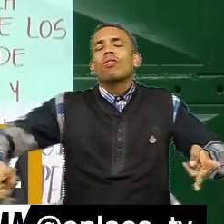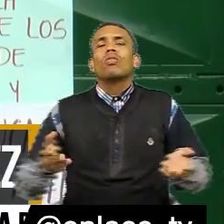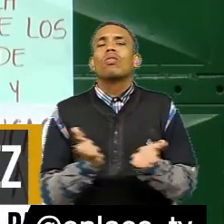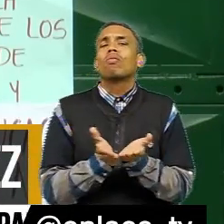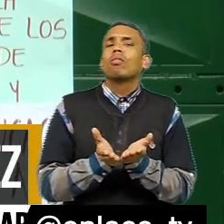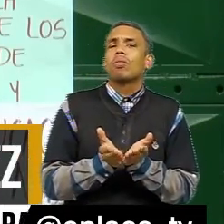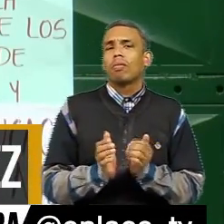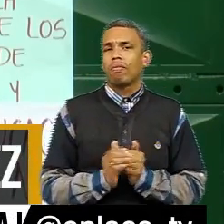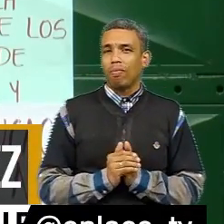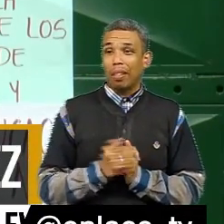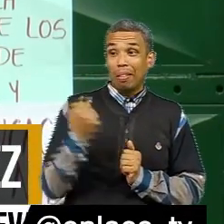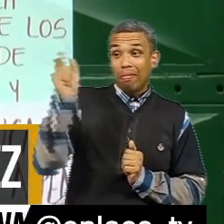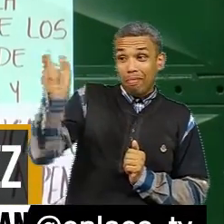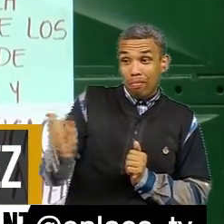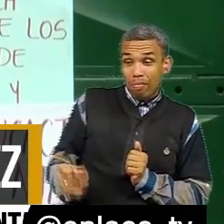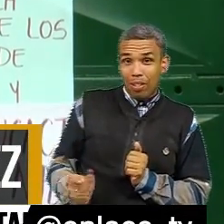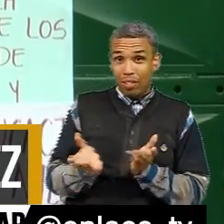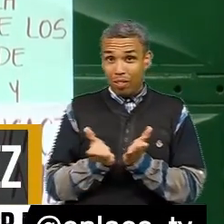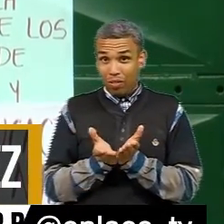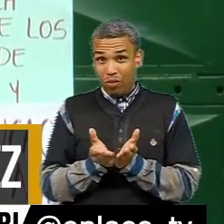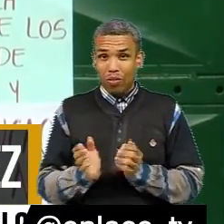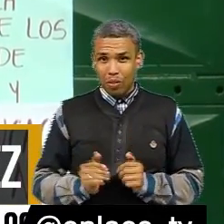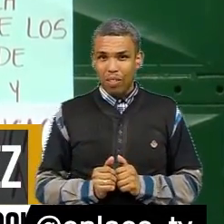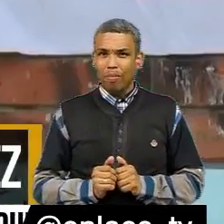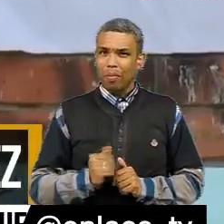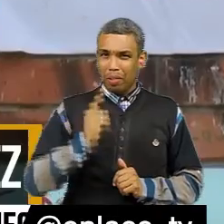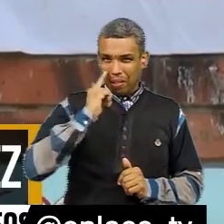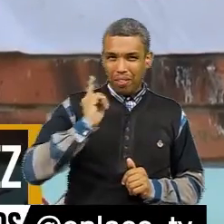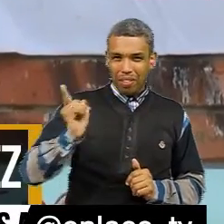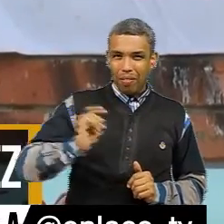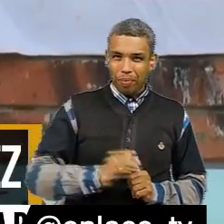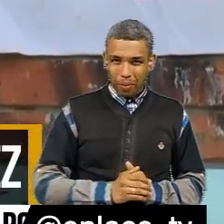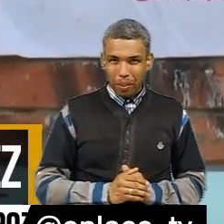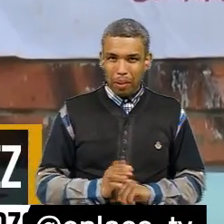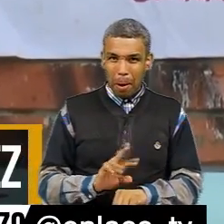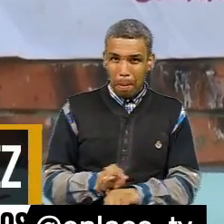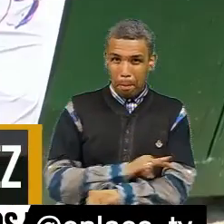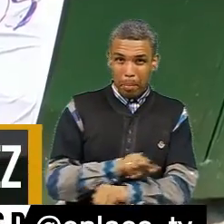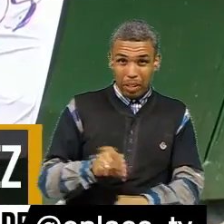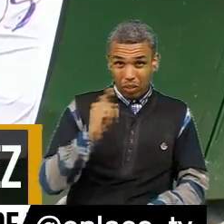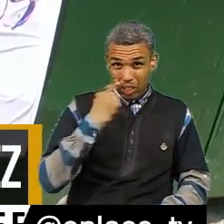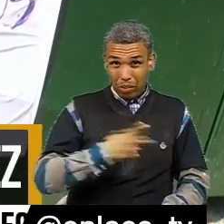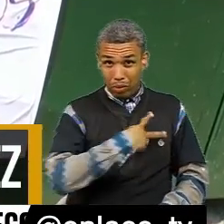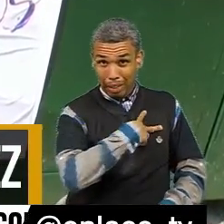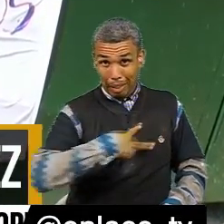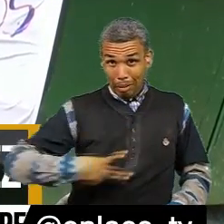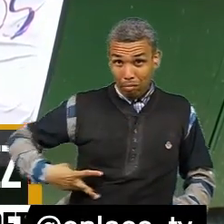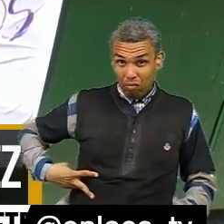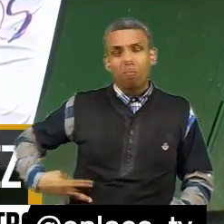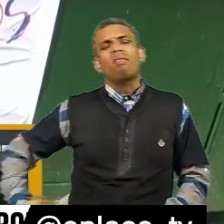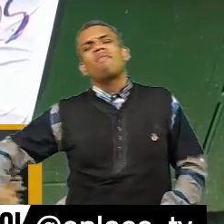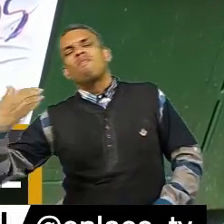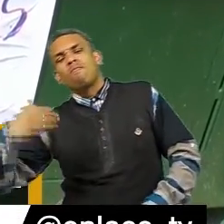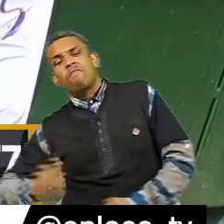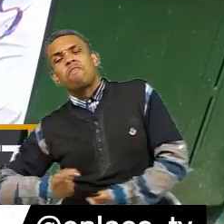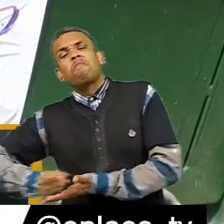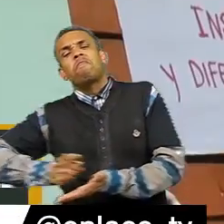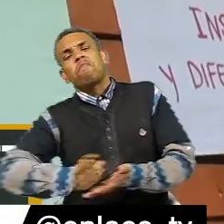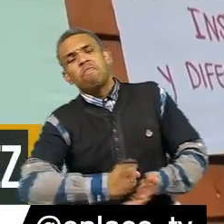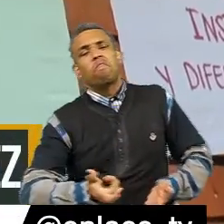el personero estudiantil de esta institución. Reclaman de la dirección de la rectoría del Diego Hernández claridad en las